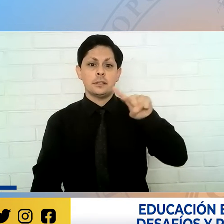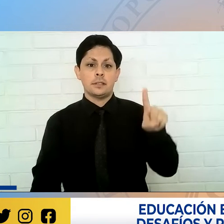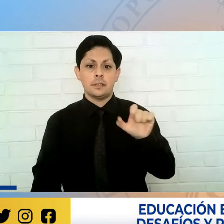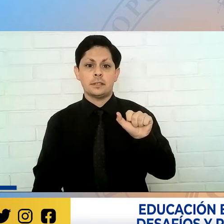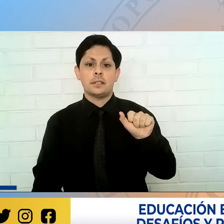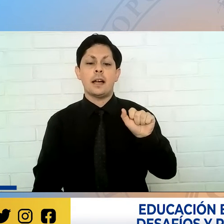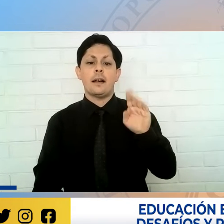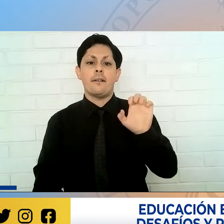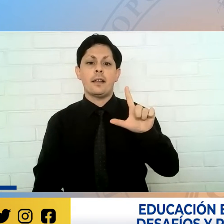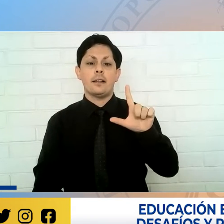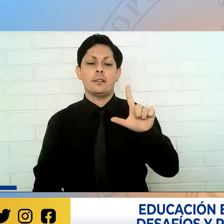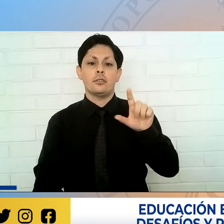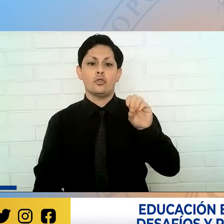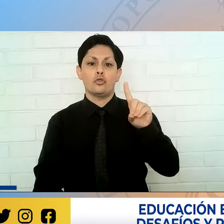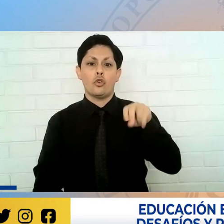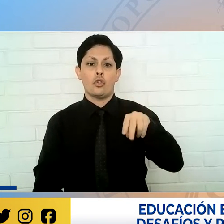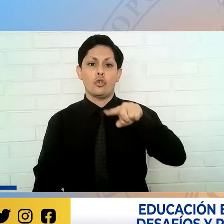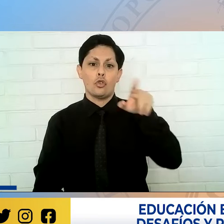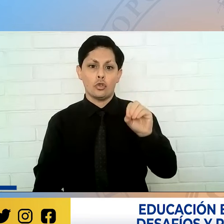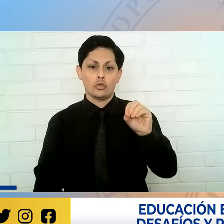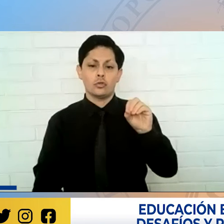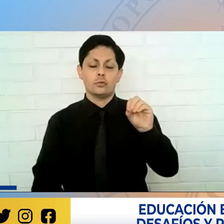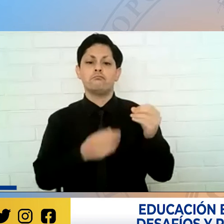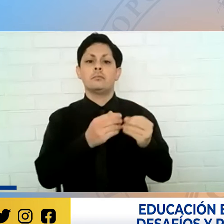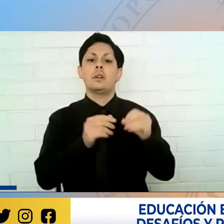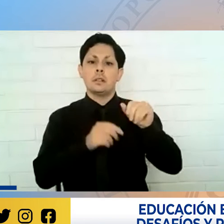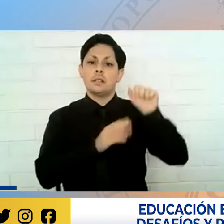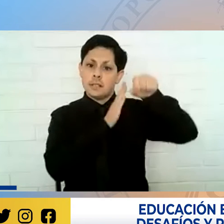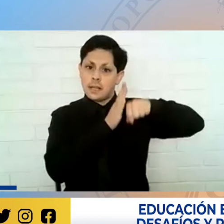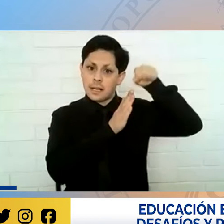la programación y los momentos de esta actividad.